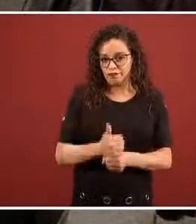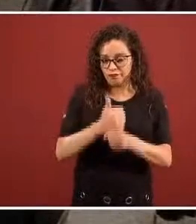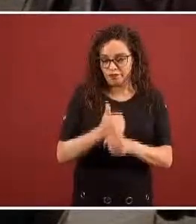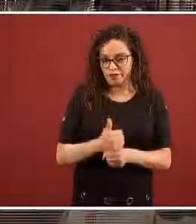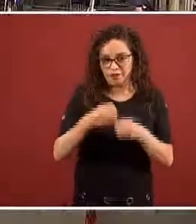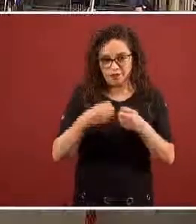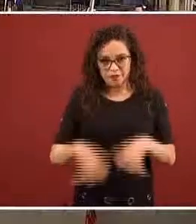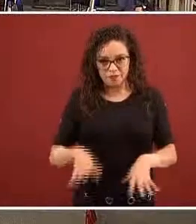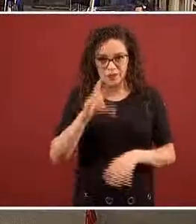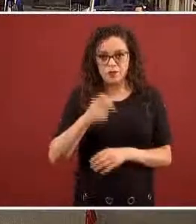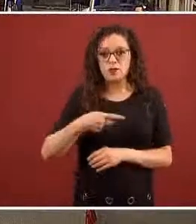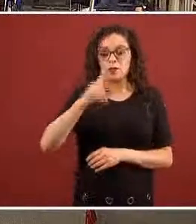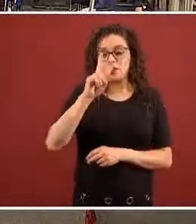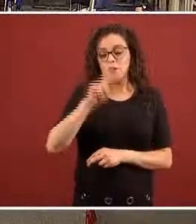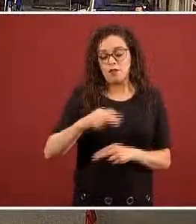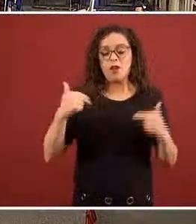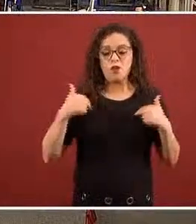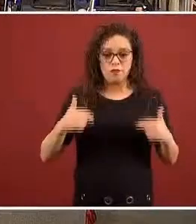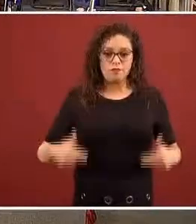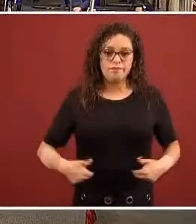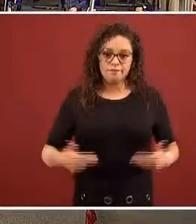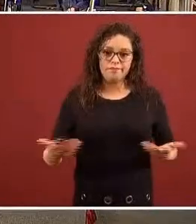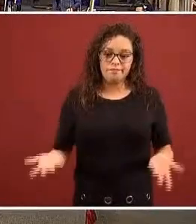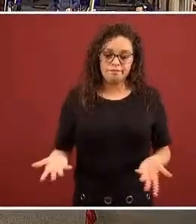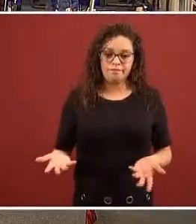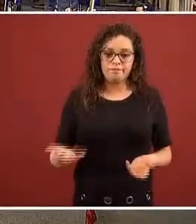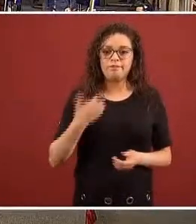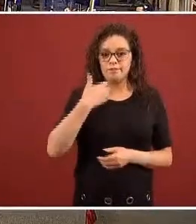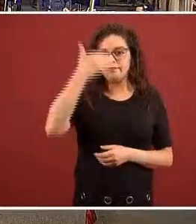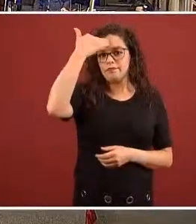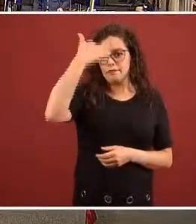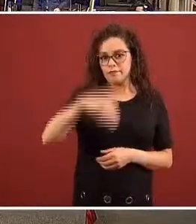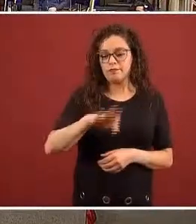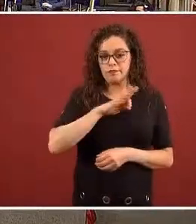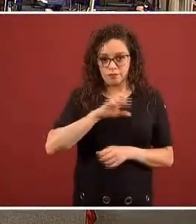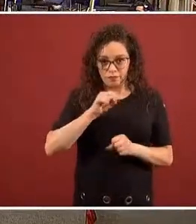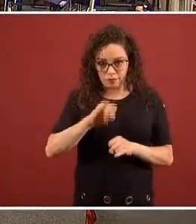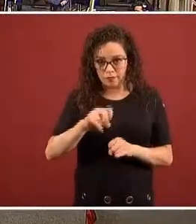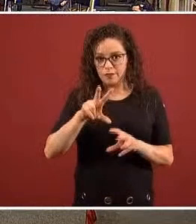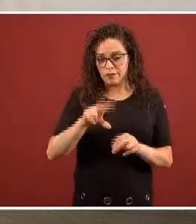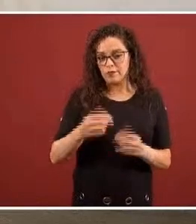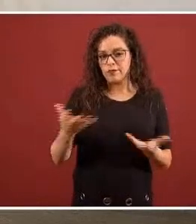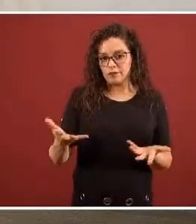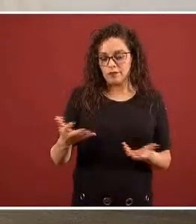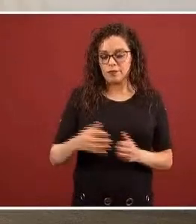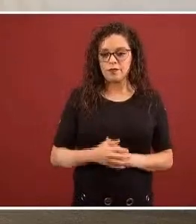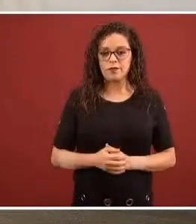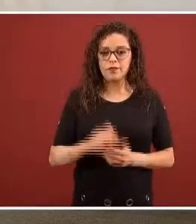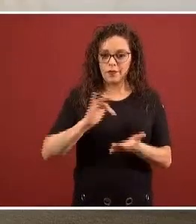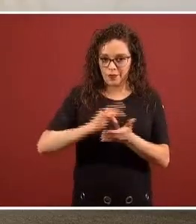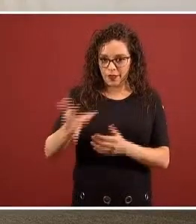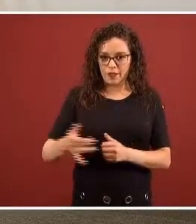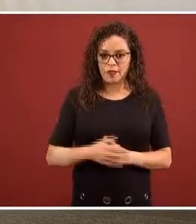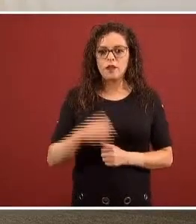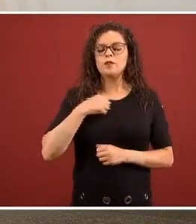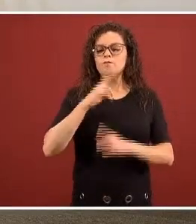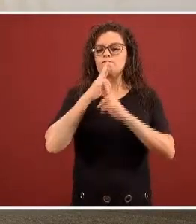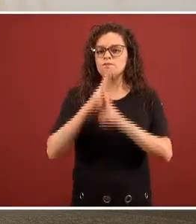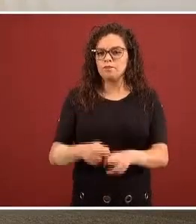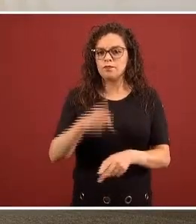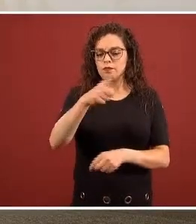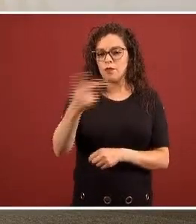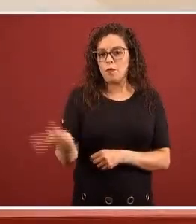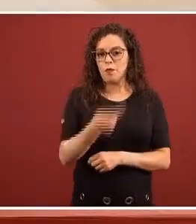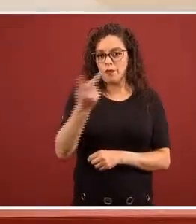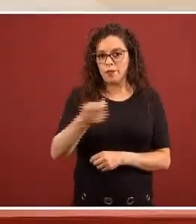situación muy humana. Y sería todo. Gracias. Gracias. Contesto la última pregunta y ahorita que el doctor